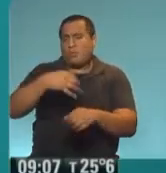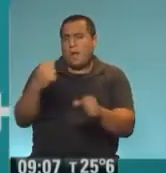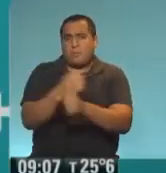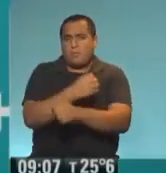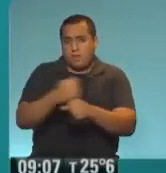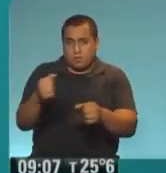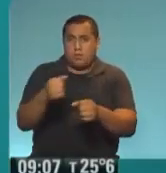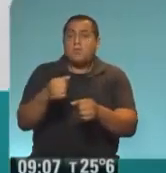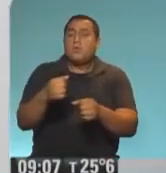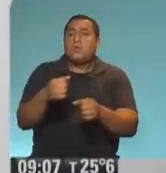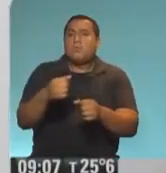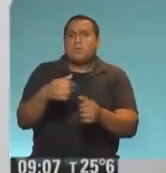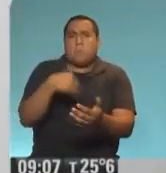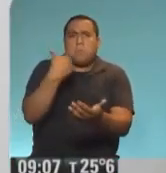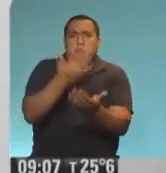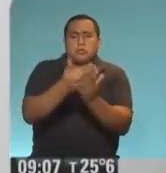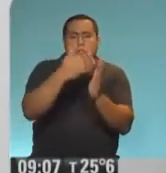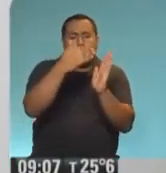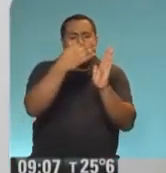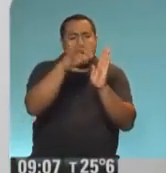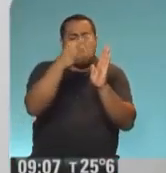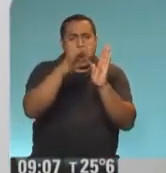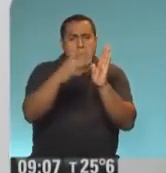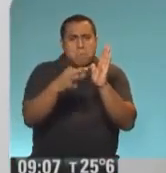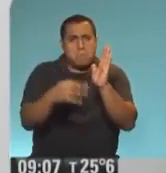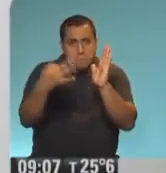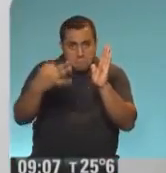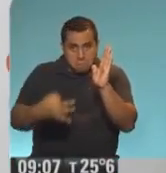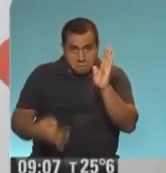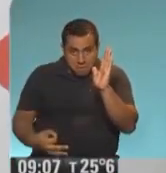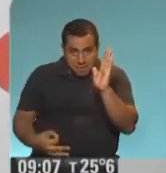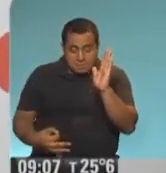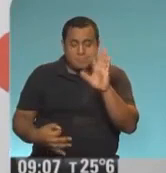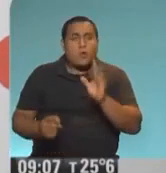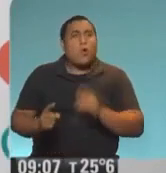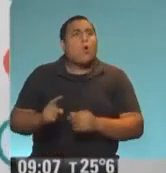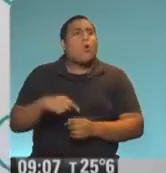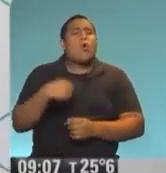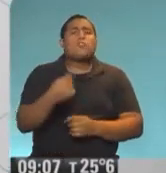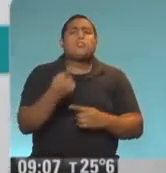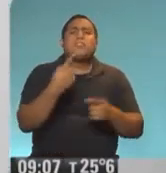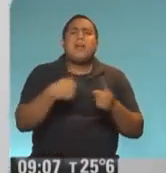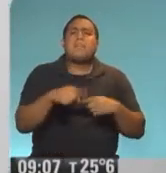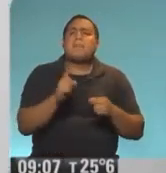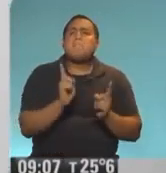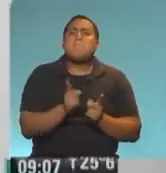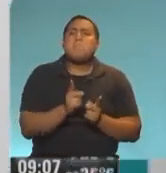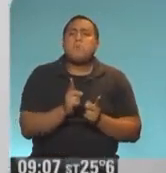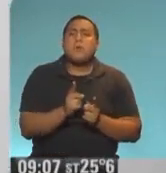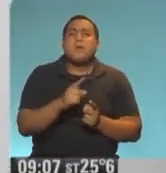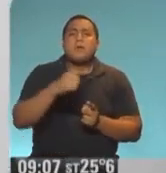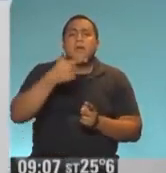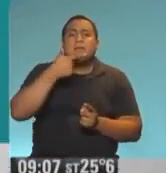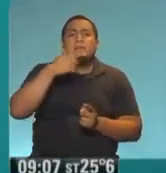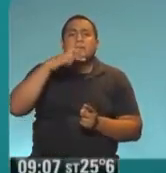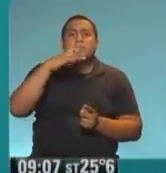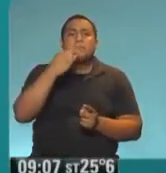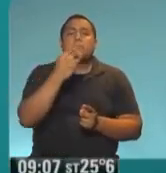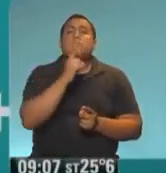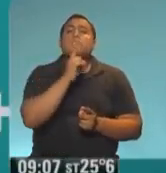está muy buena la presentación y hace meses que viene presentando. Y el mismo trámite que hizo Sputnik